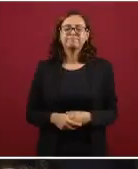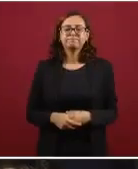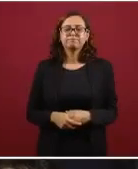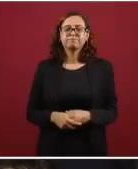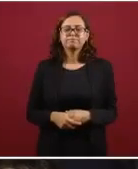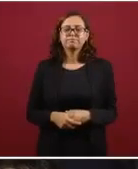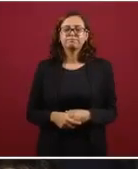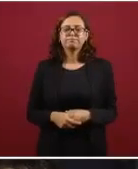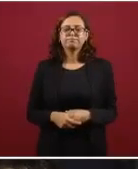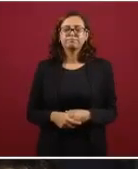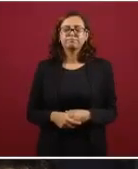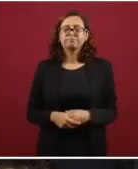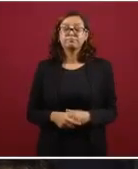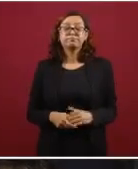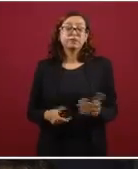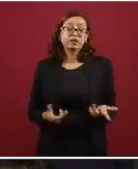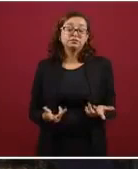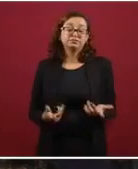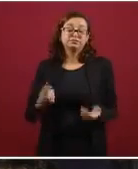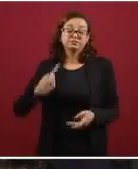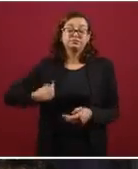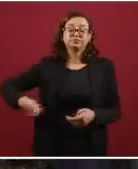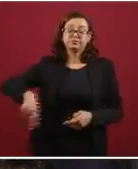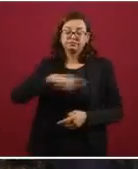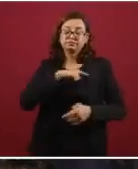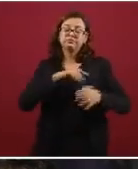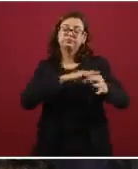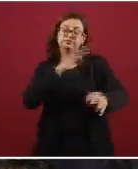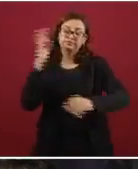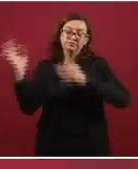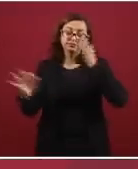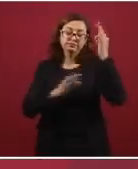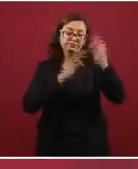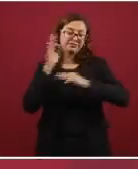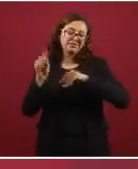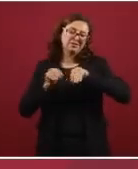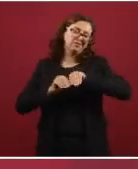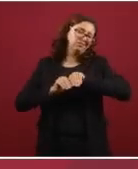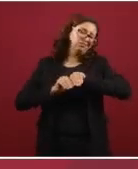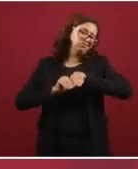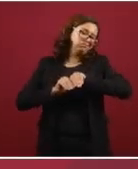Vamos a llevar a cabo esta campaña como nunca,